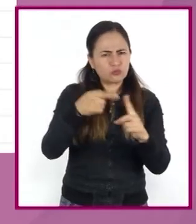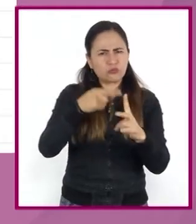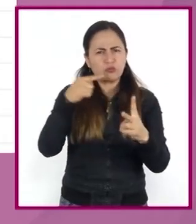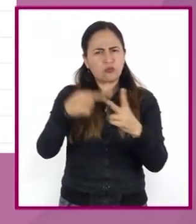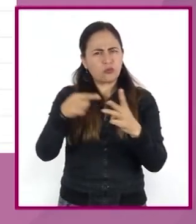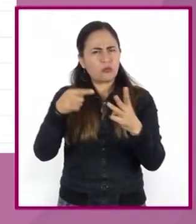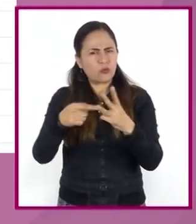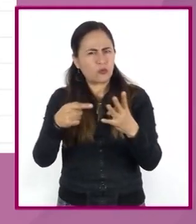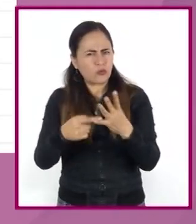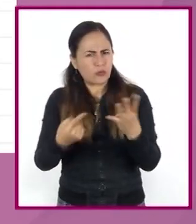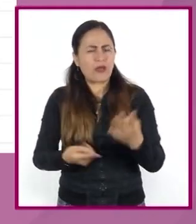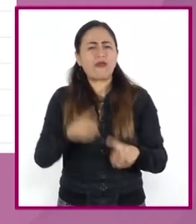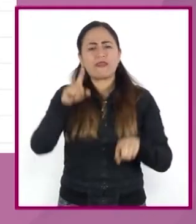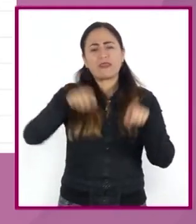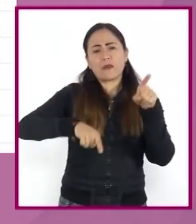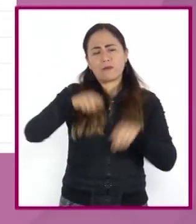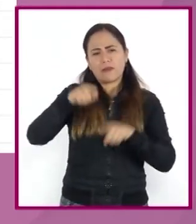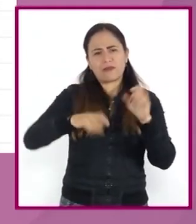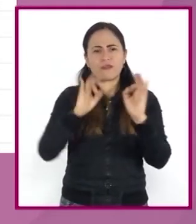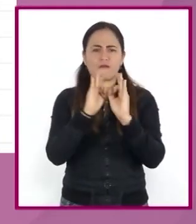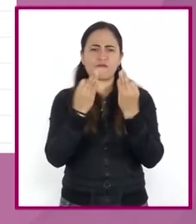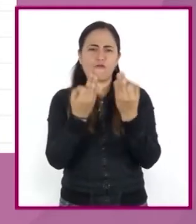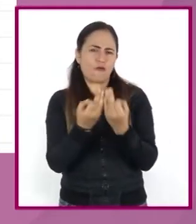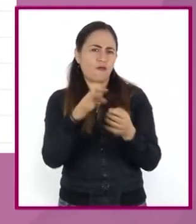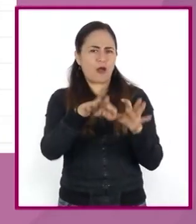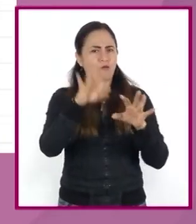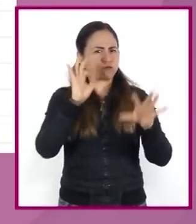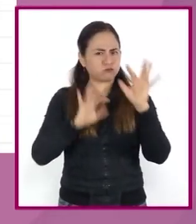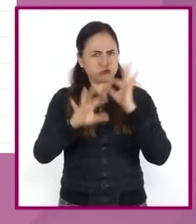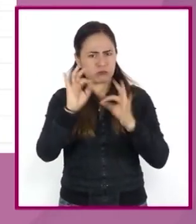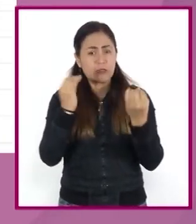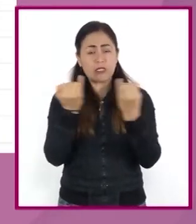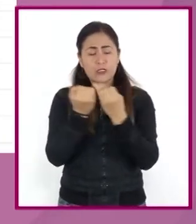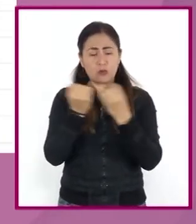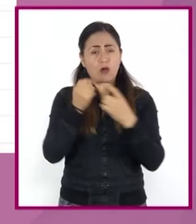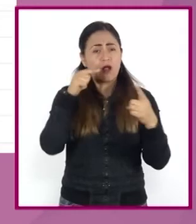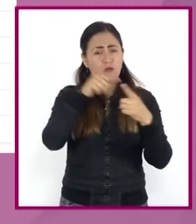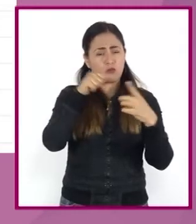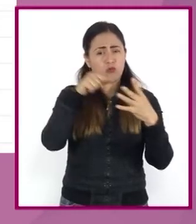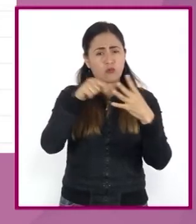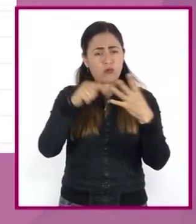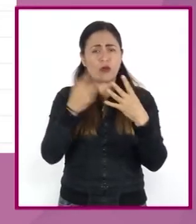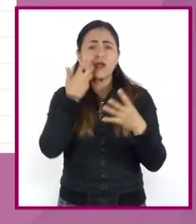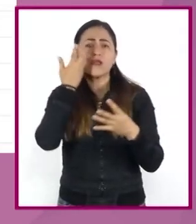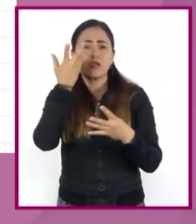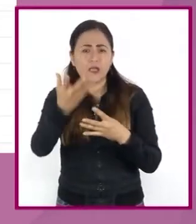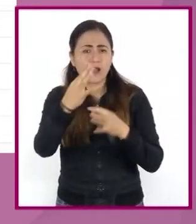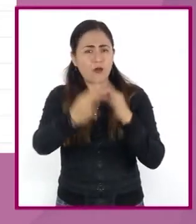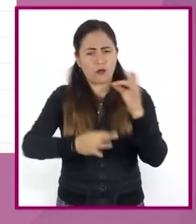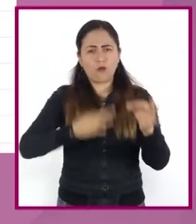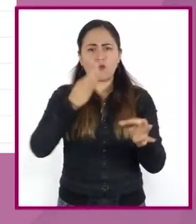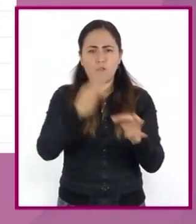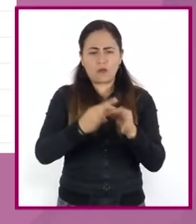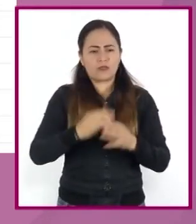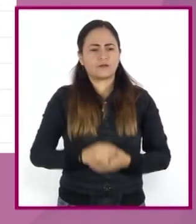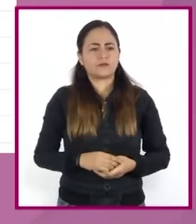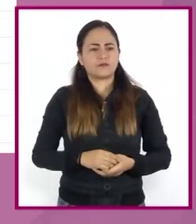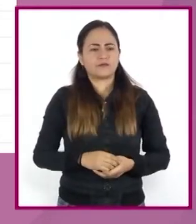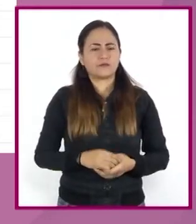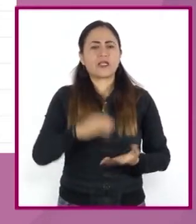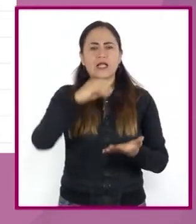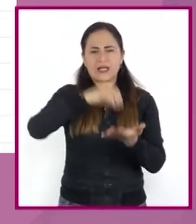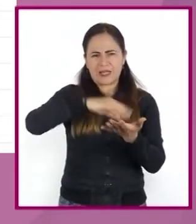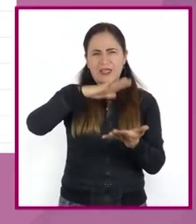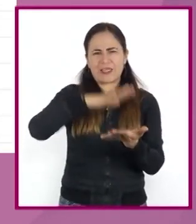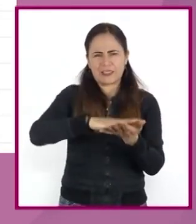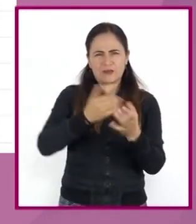maneras, dependiendo de la metodología elegida y los objetivos que se deseen alcanzar. Un registro